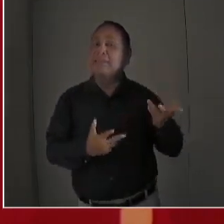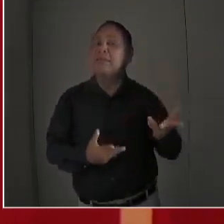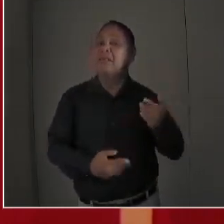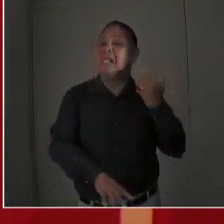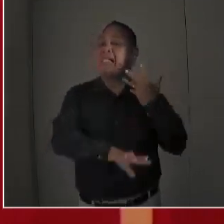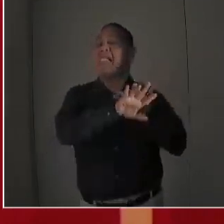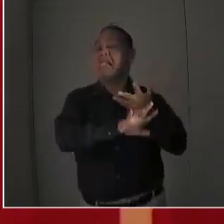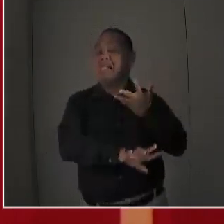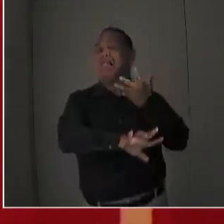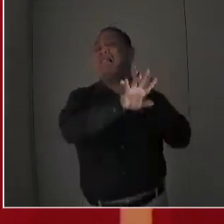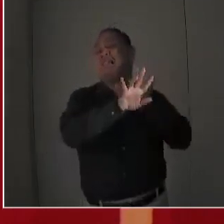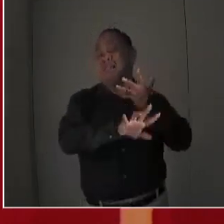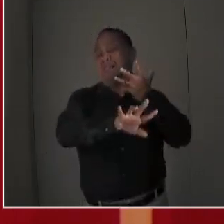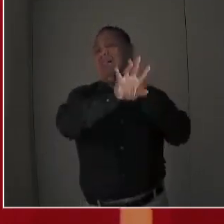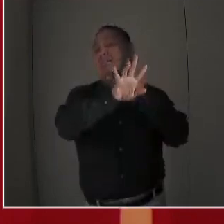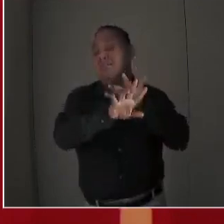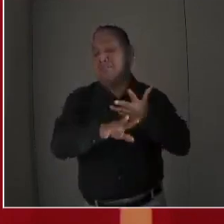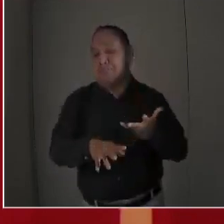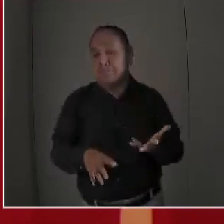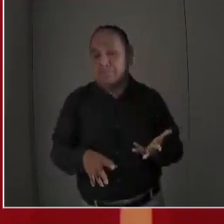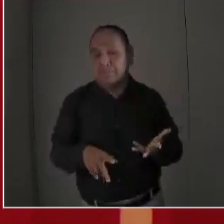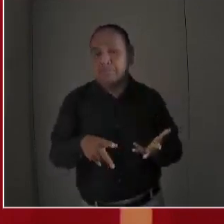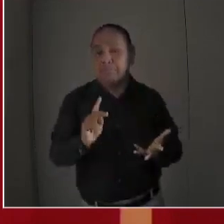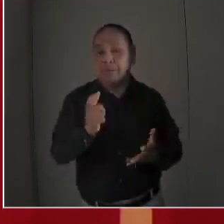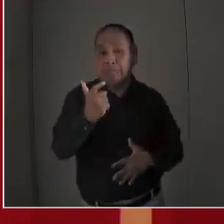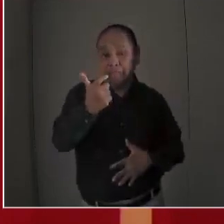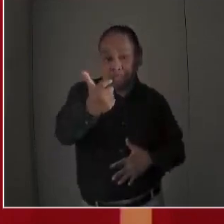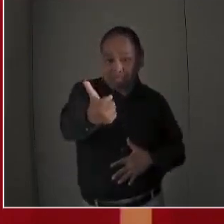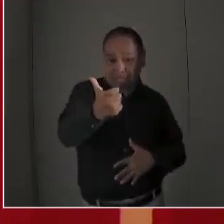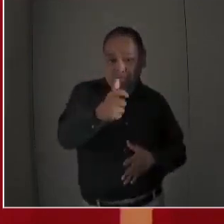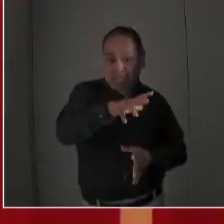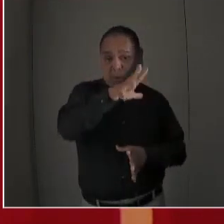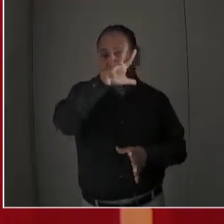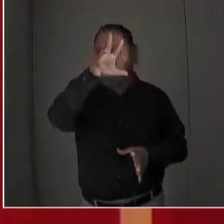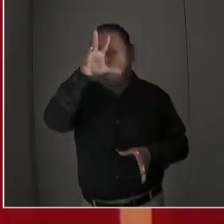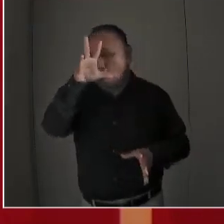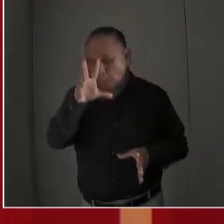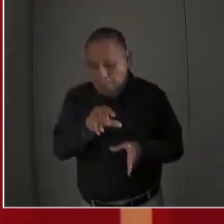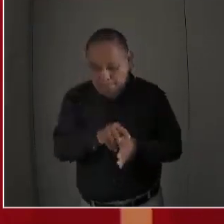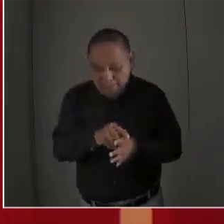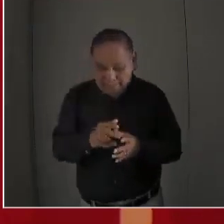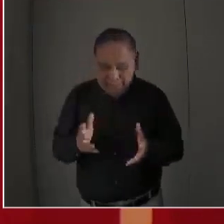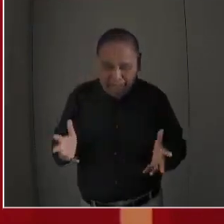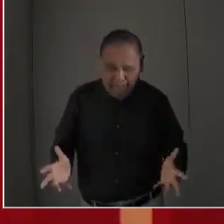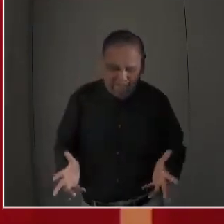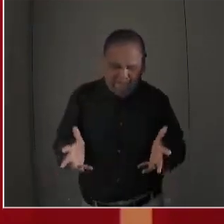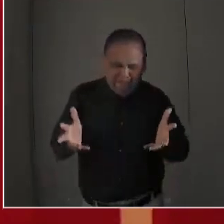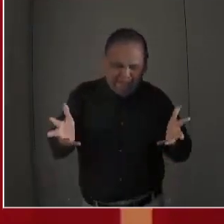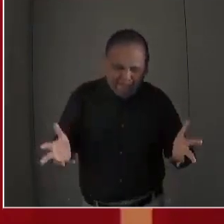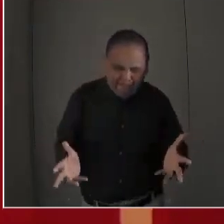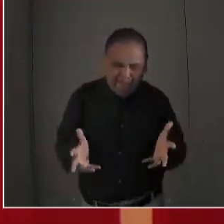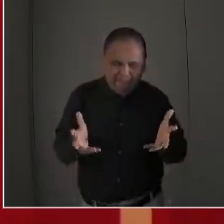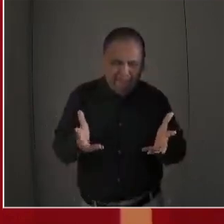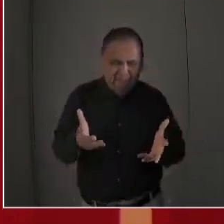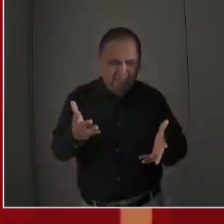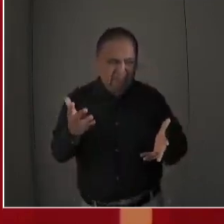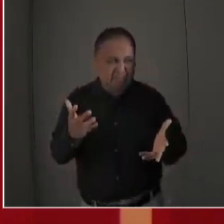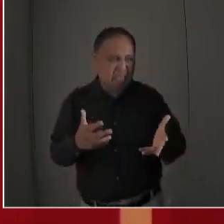y dale y dale. Y todo el dinero que se metió en una campaña en su contra